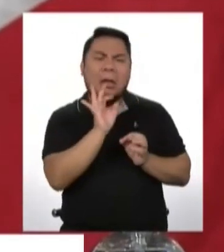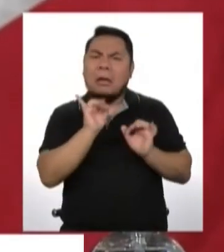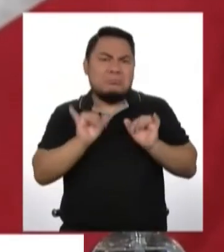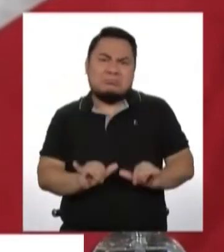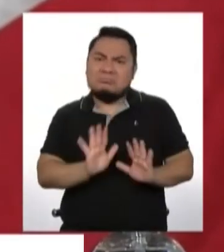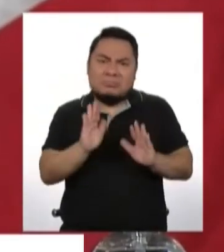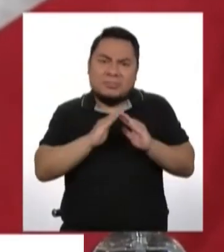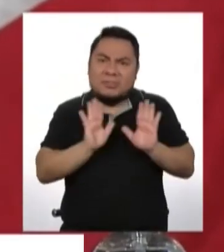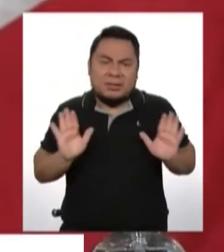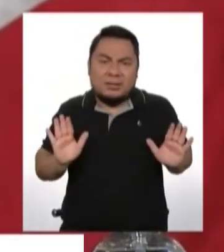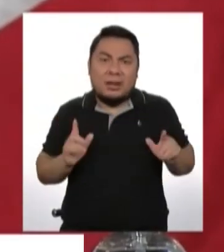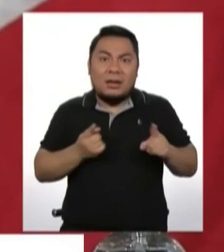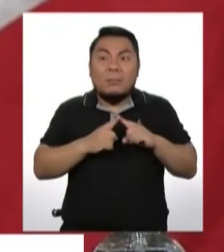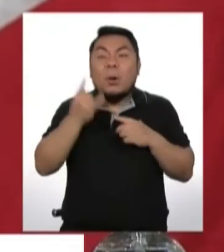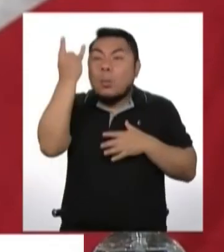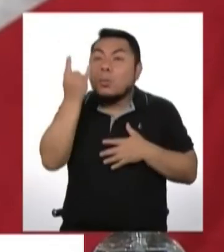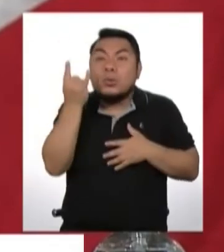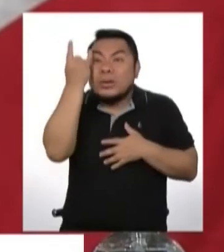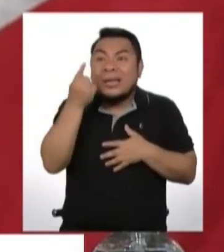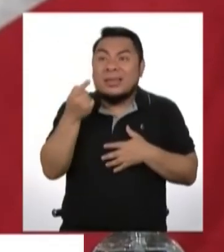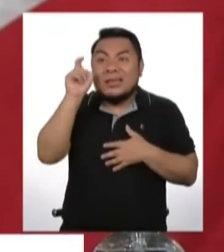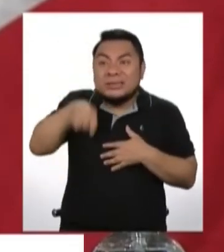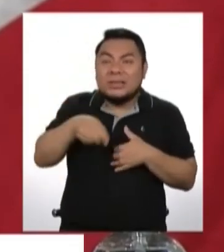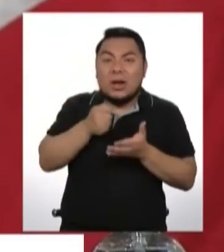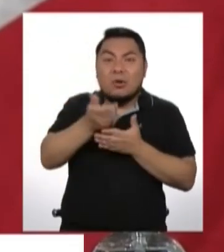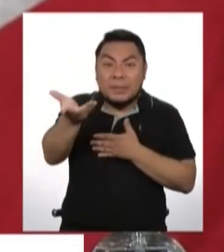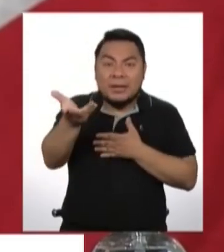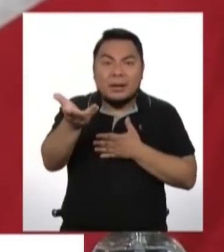que esta...